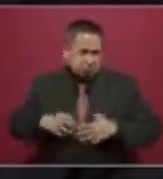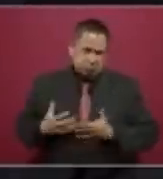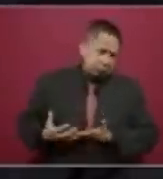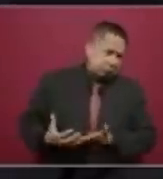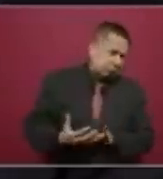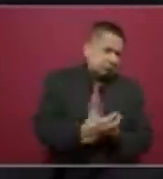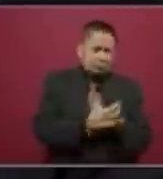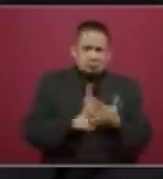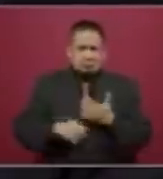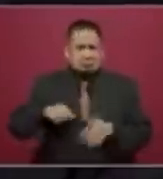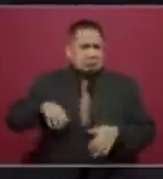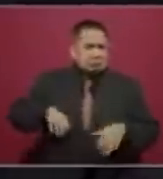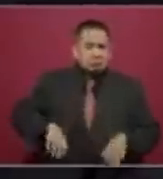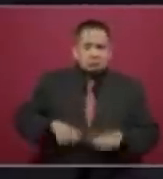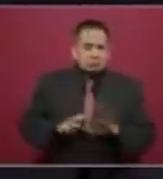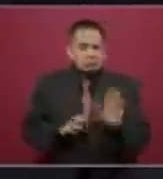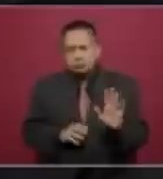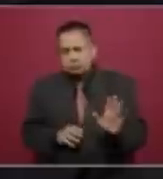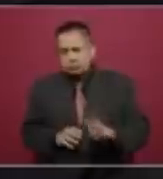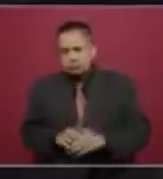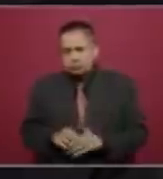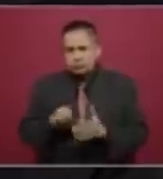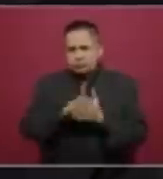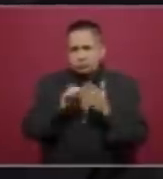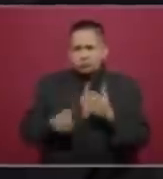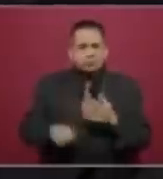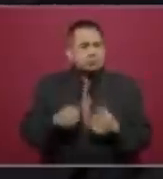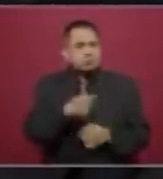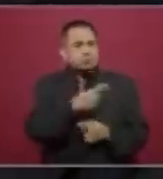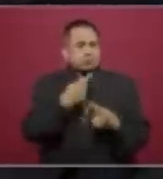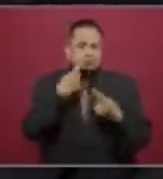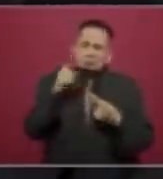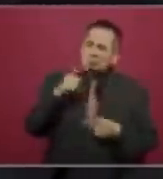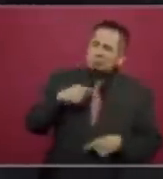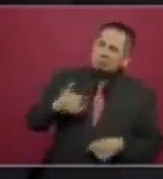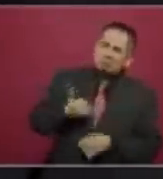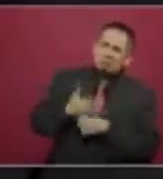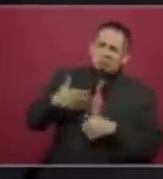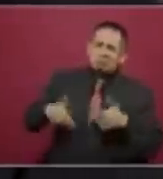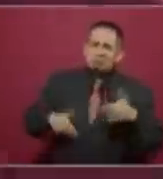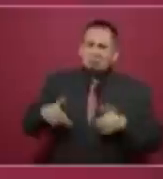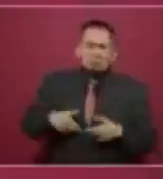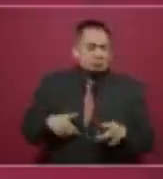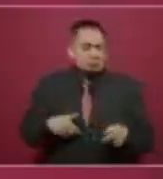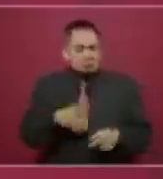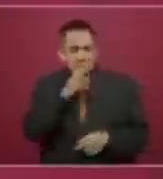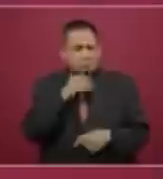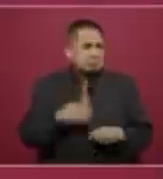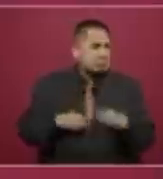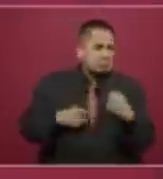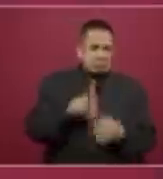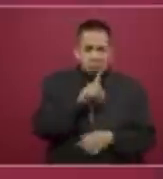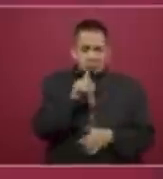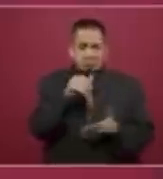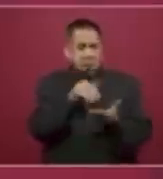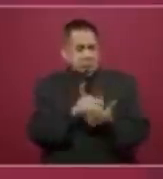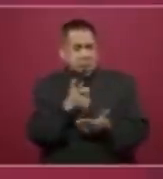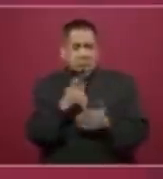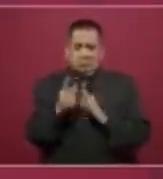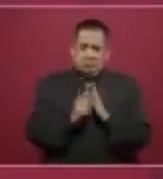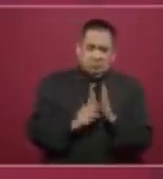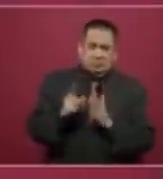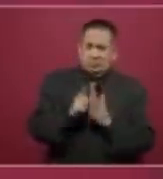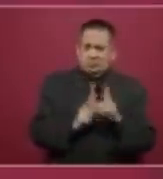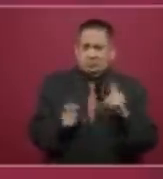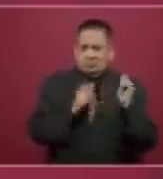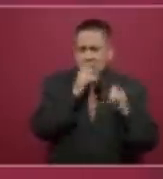dinero, por ejemplo, los que se quejaban de que no podían vivir con 100,000 pesos mensuales